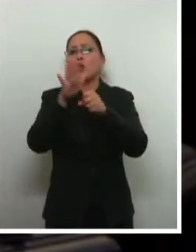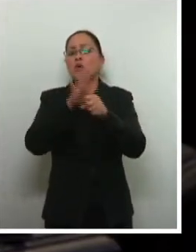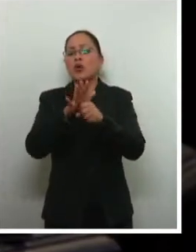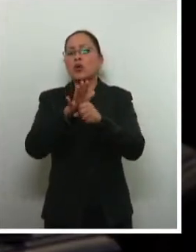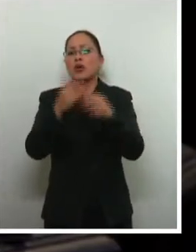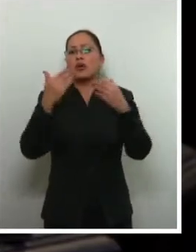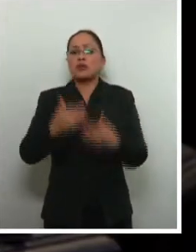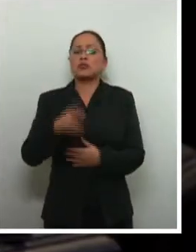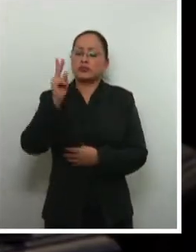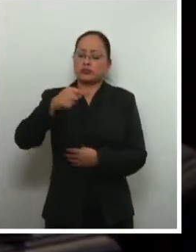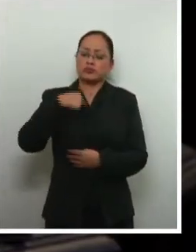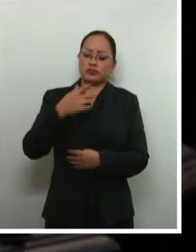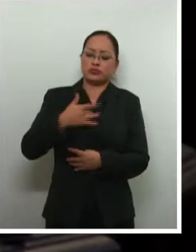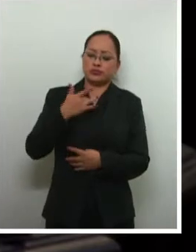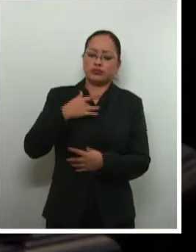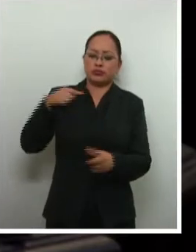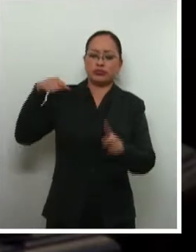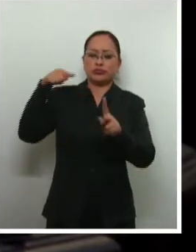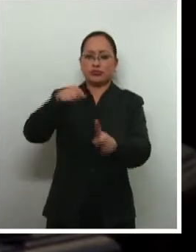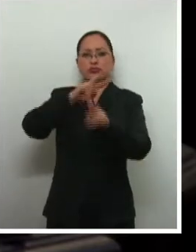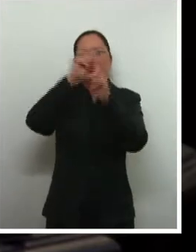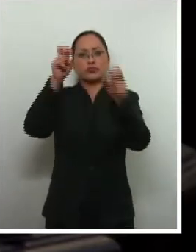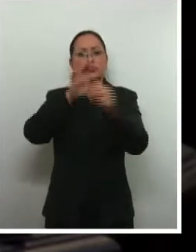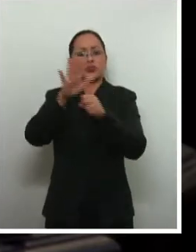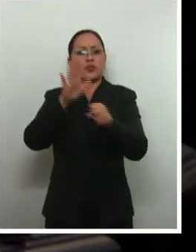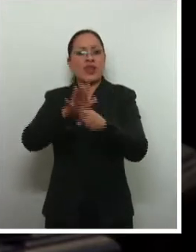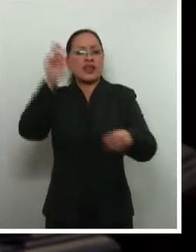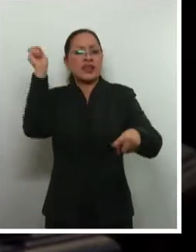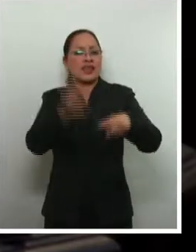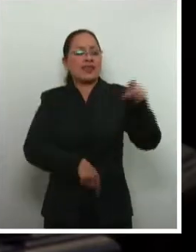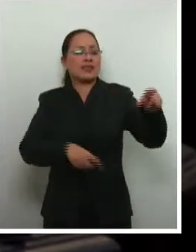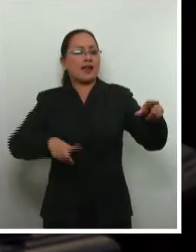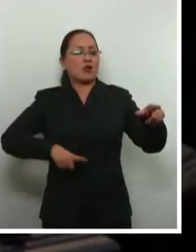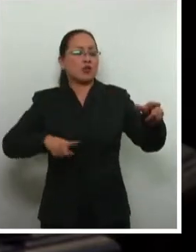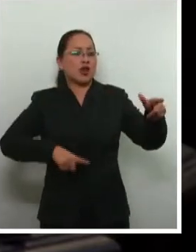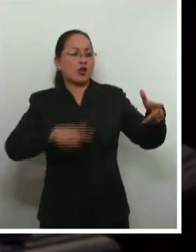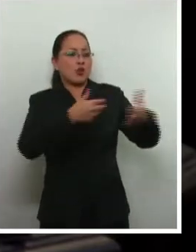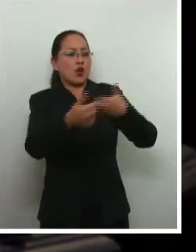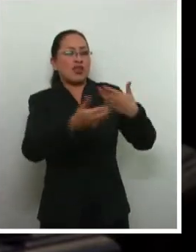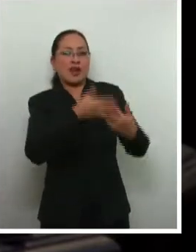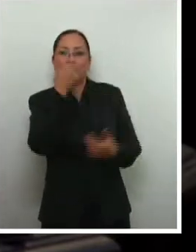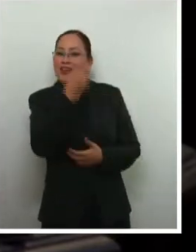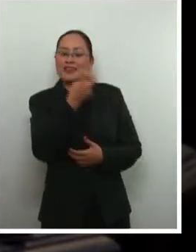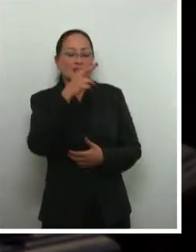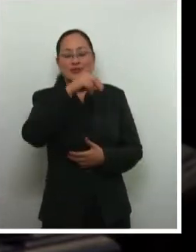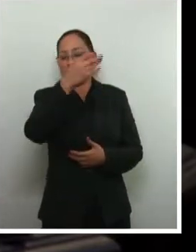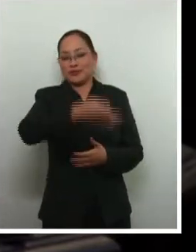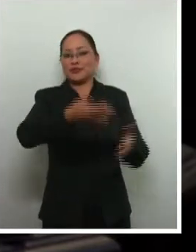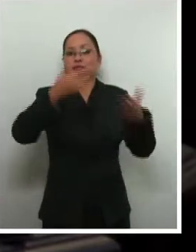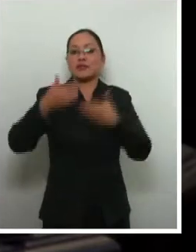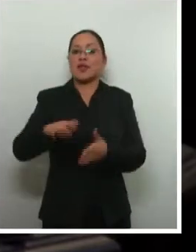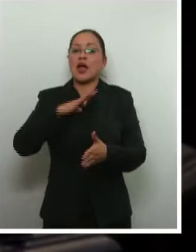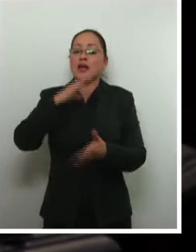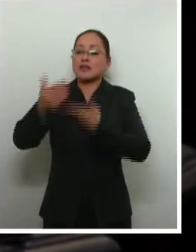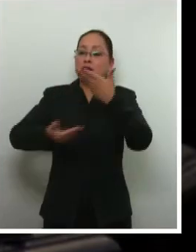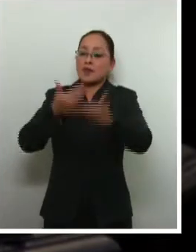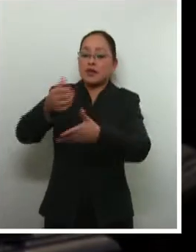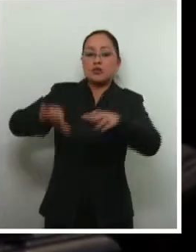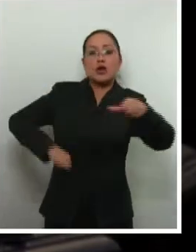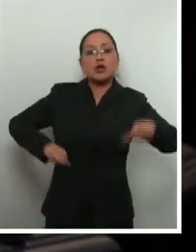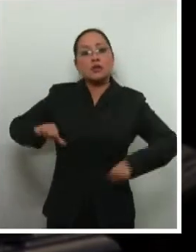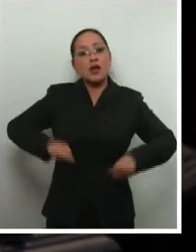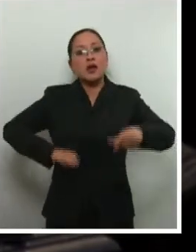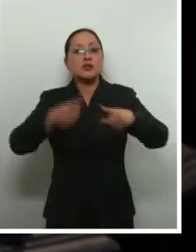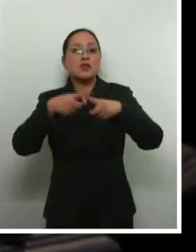porque me considero en este sentido antineoliberal. Y entonces hay servicios y